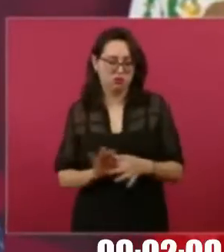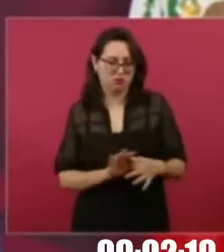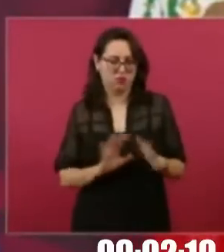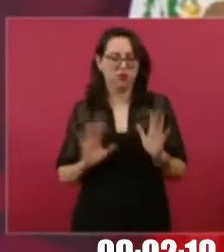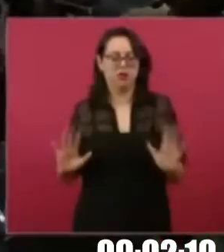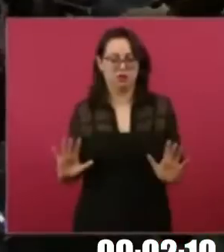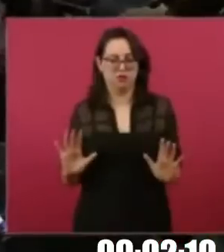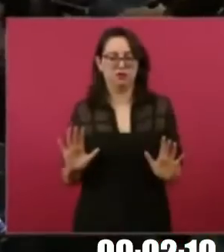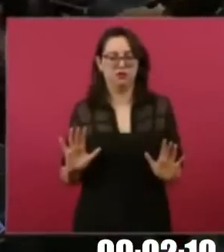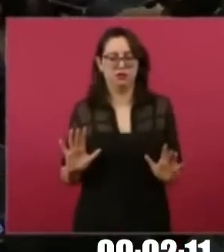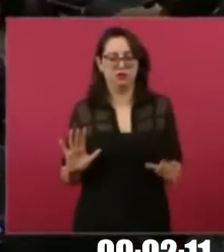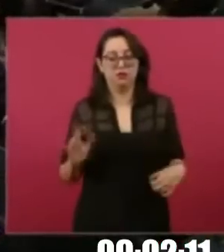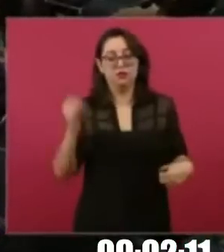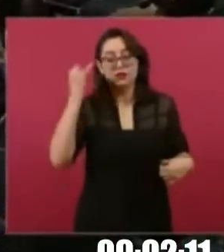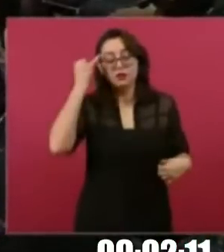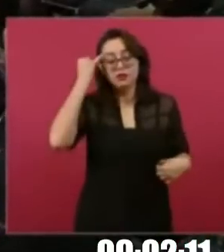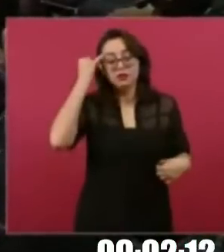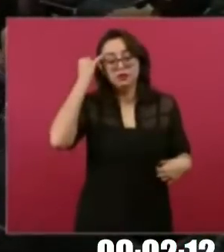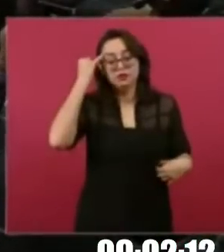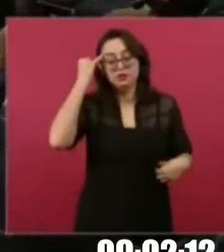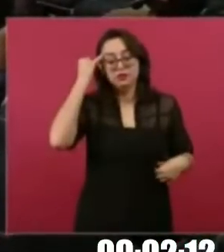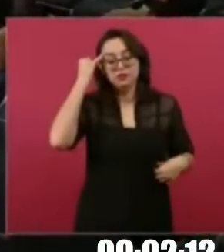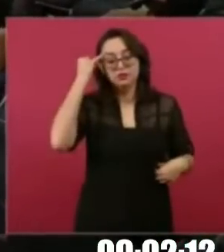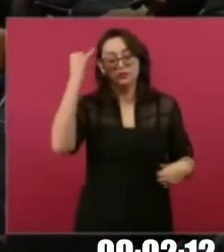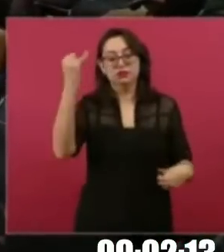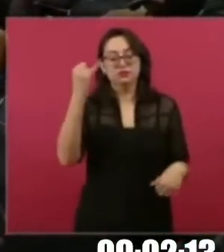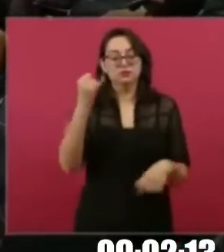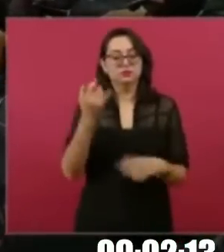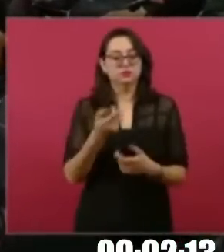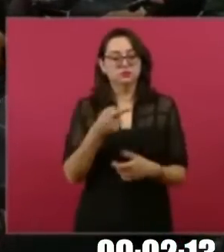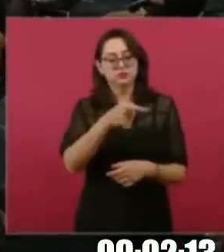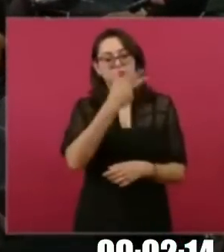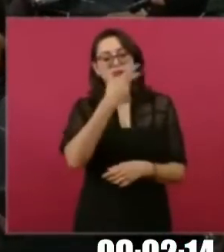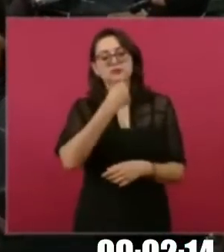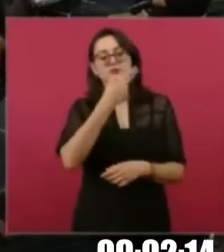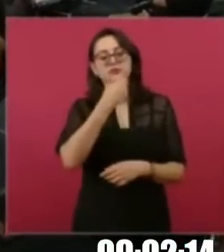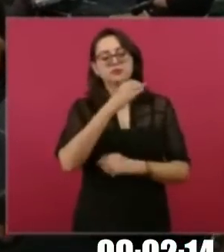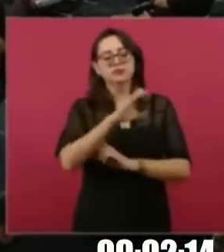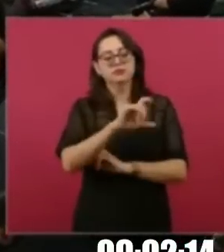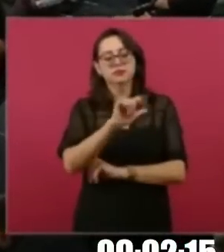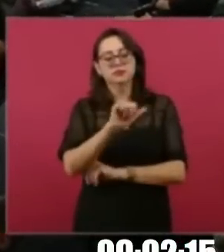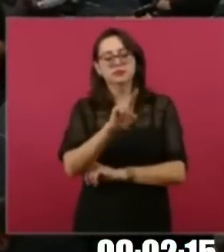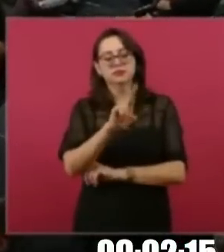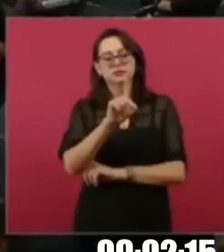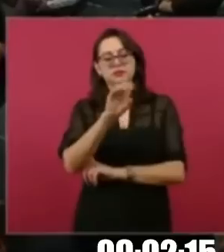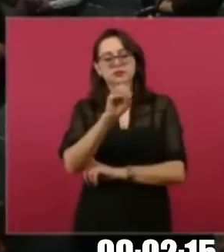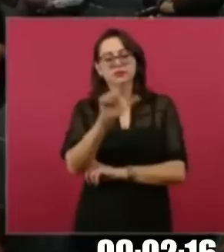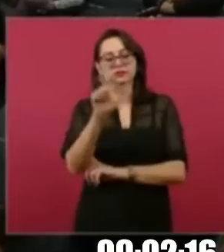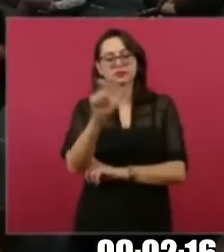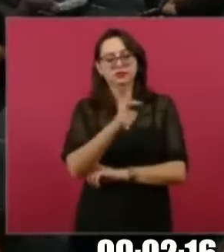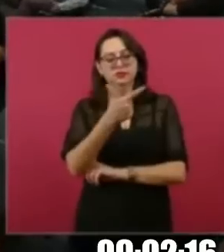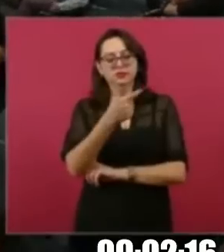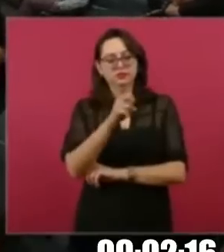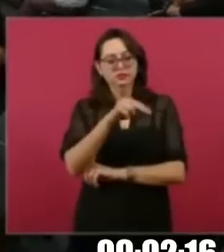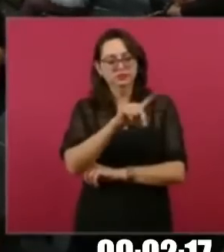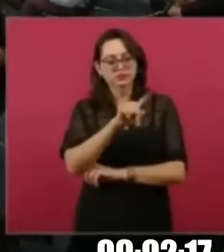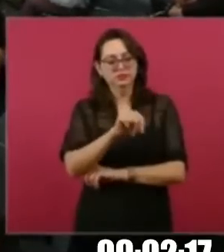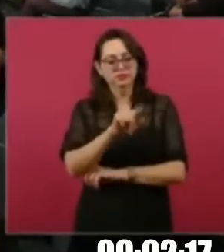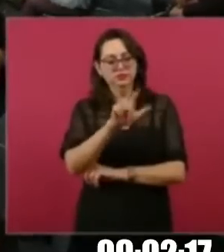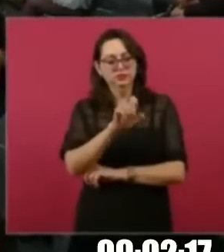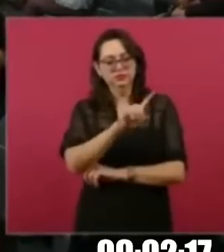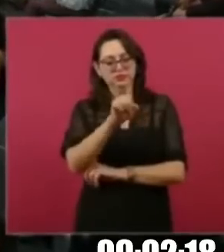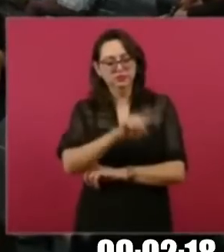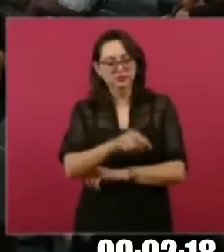la mentalidad de Claudio x González que es ahora el asesor principal